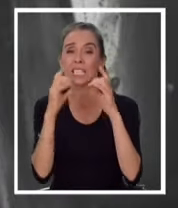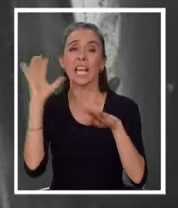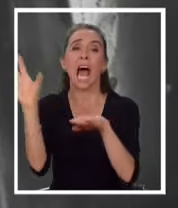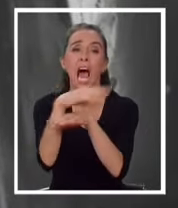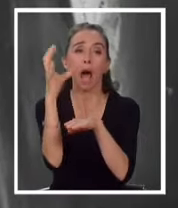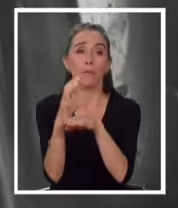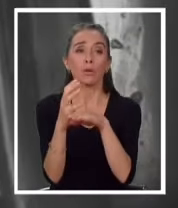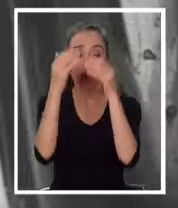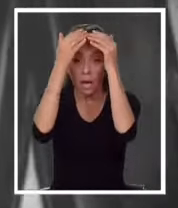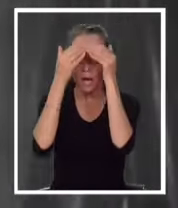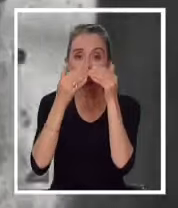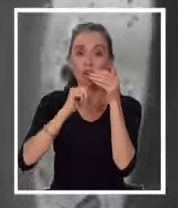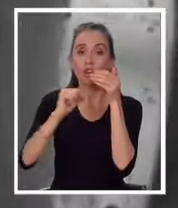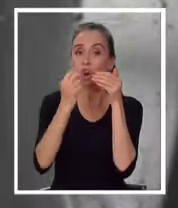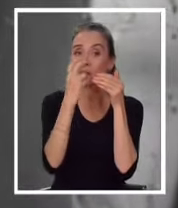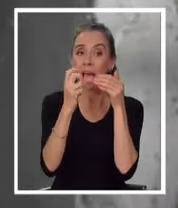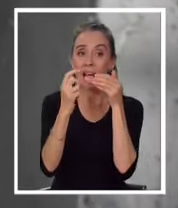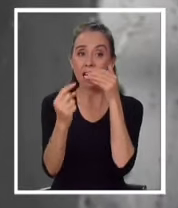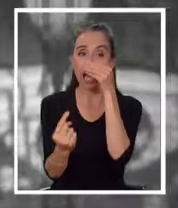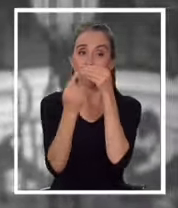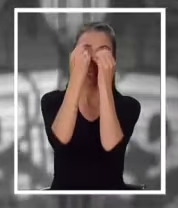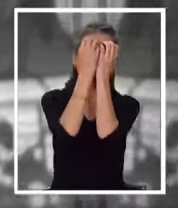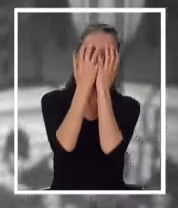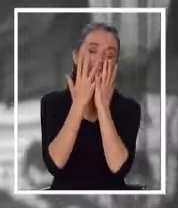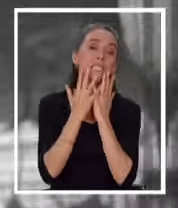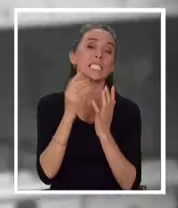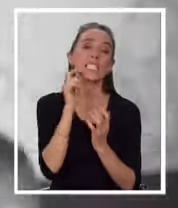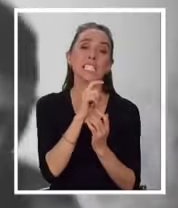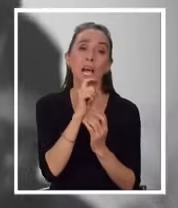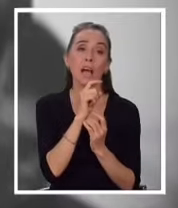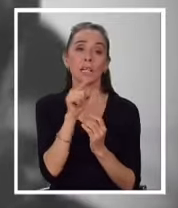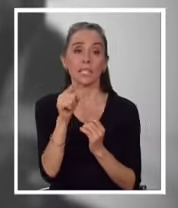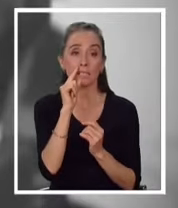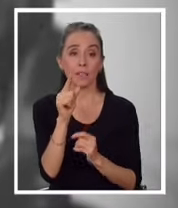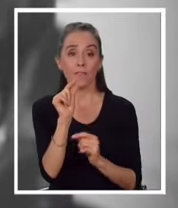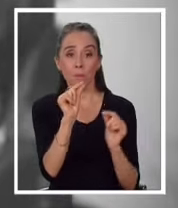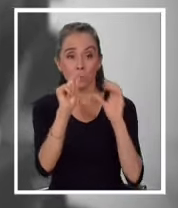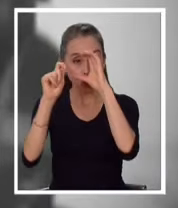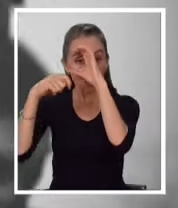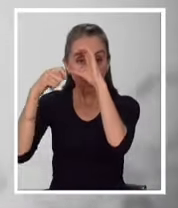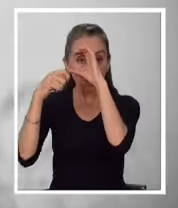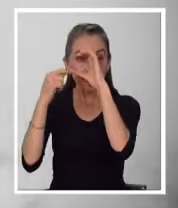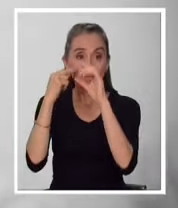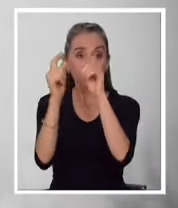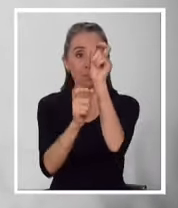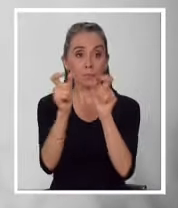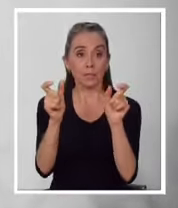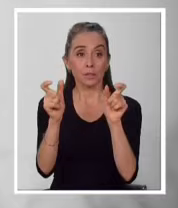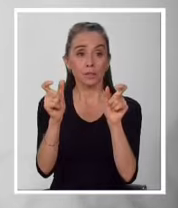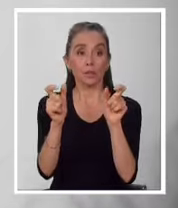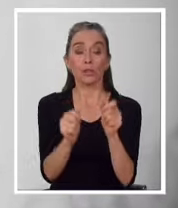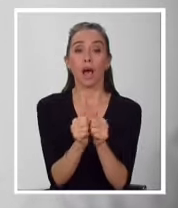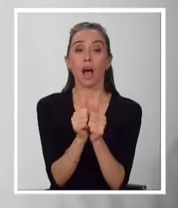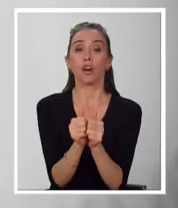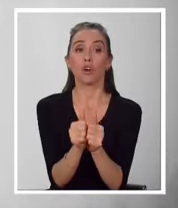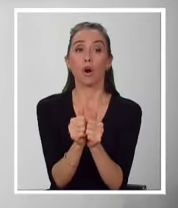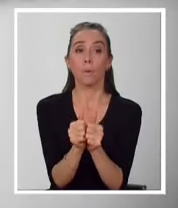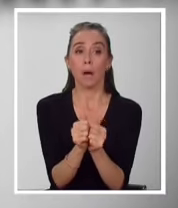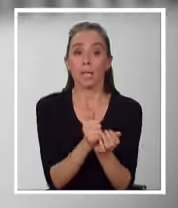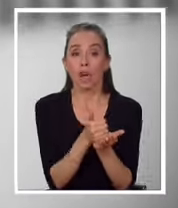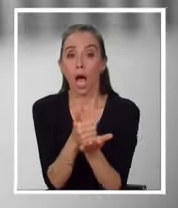Una máscara antigases bañada en sangre. Y este, uno de los pocos registros que muestran cómo sus propios compañeros